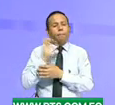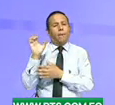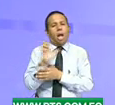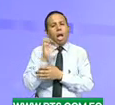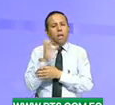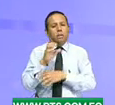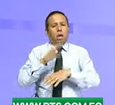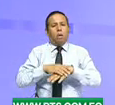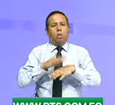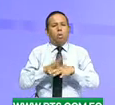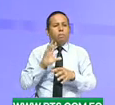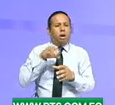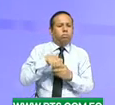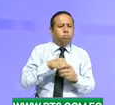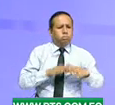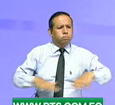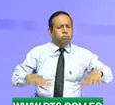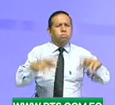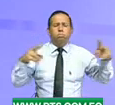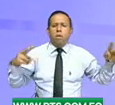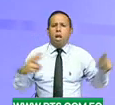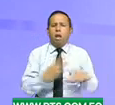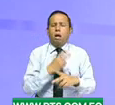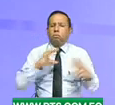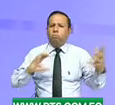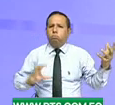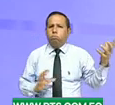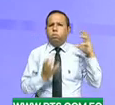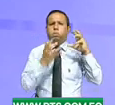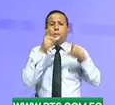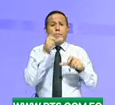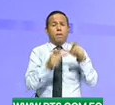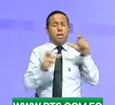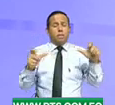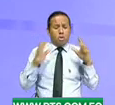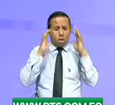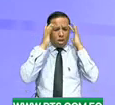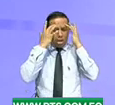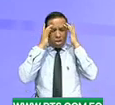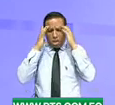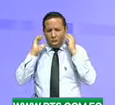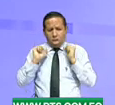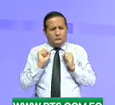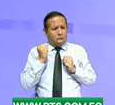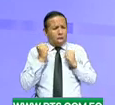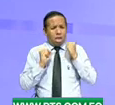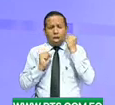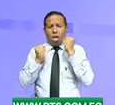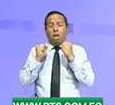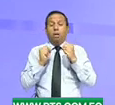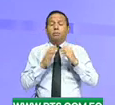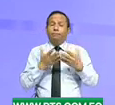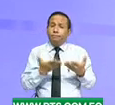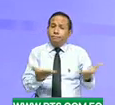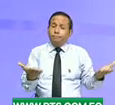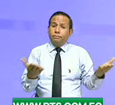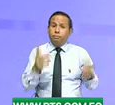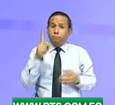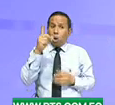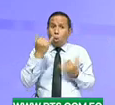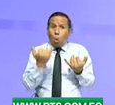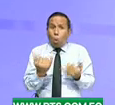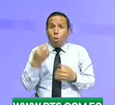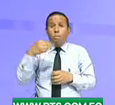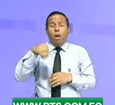registrado en estos días y que mantiene en zozobra a la ciudadanía en esa localidad fronteriza. Pese a esto, la tarde de